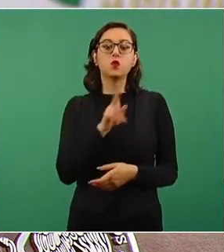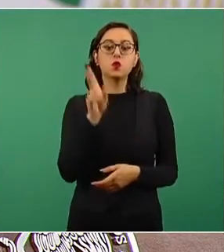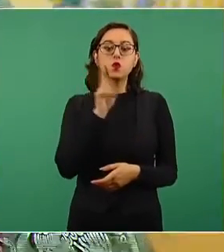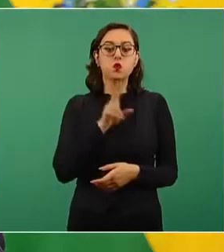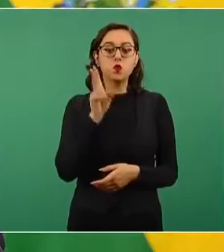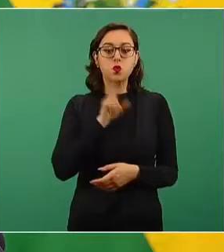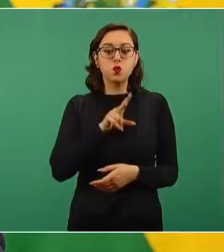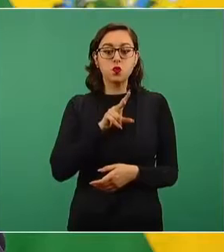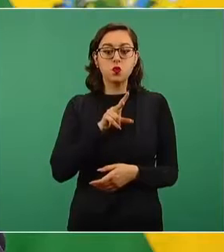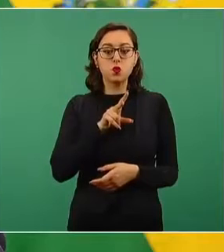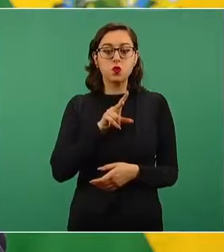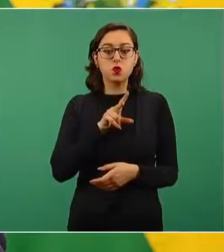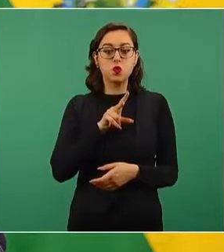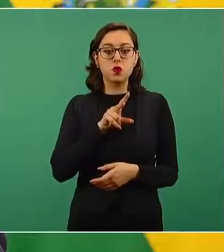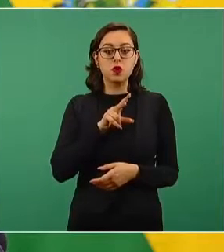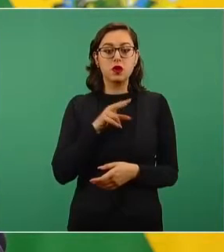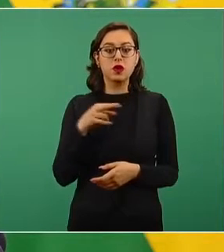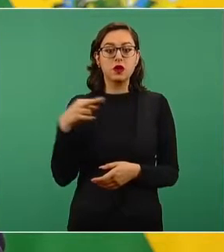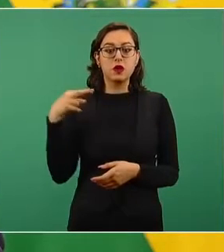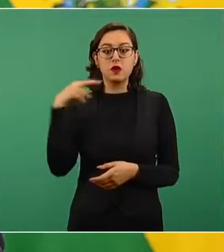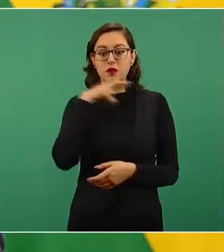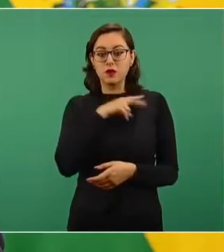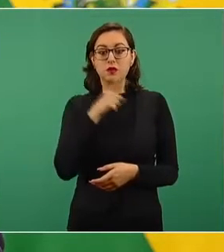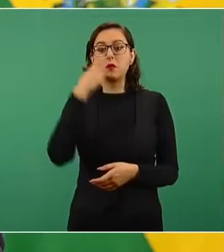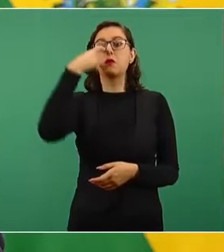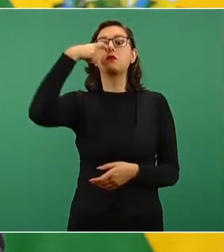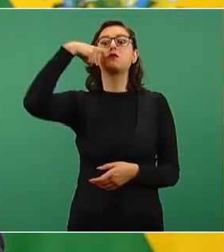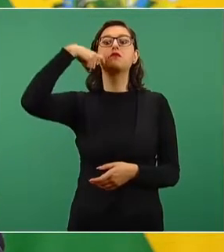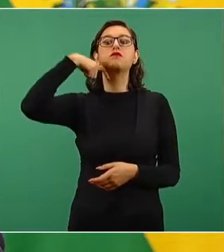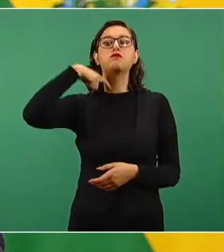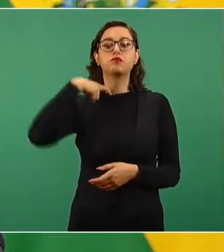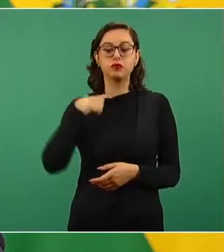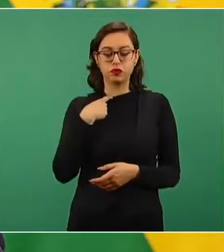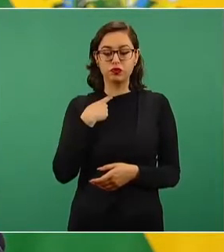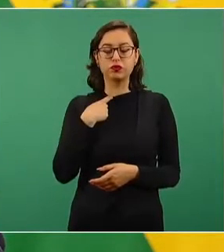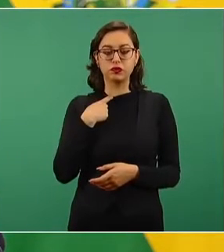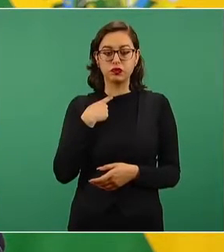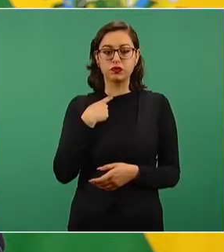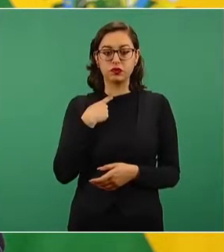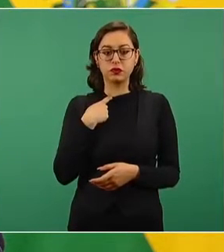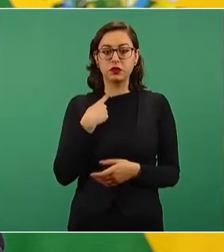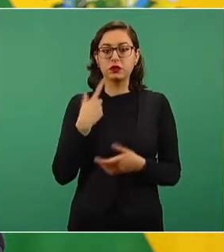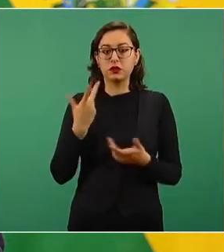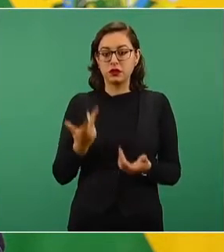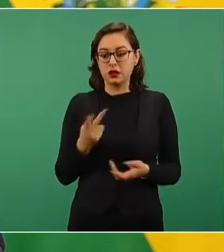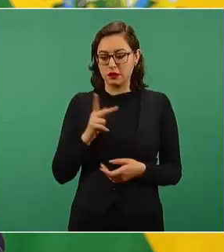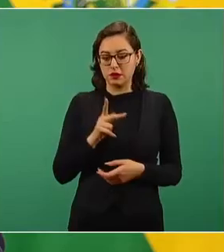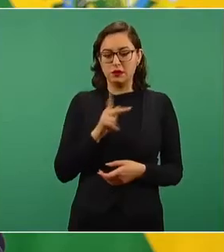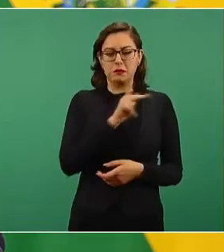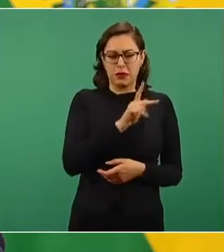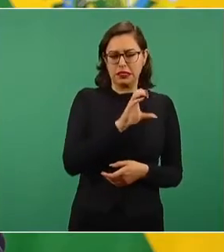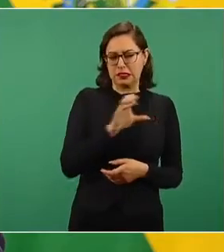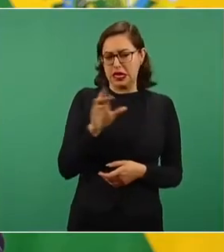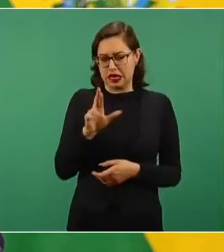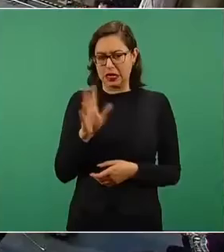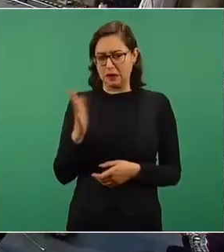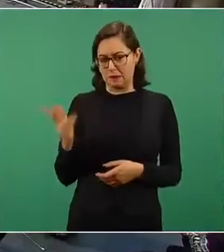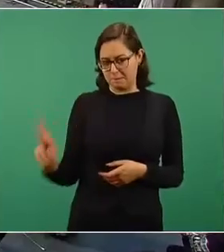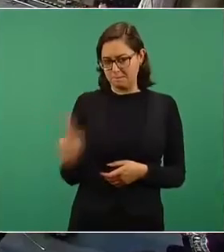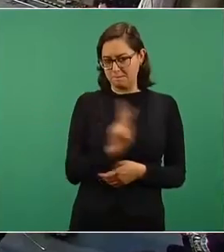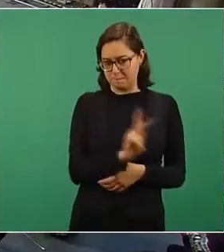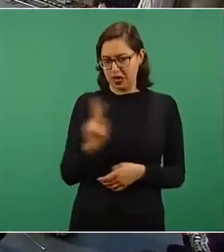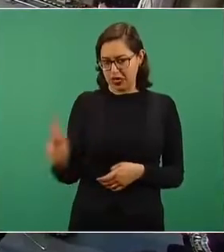que se antígenos nasales, que tienen una alta correlación con el PCR para poder detectar